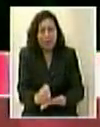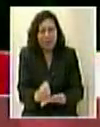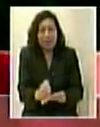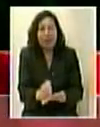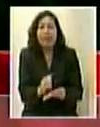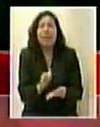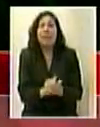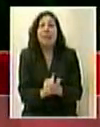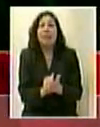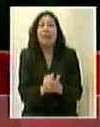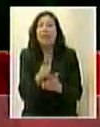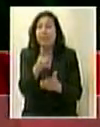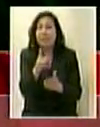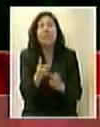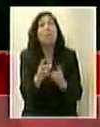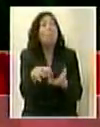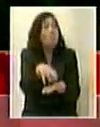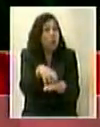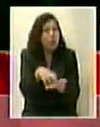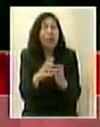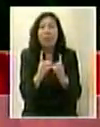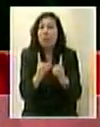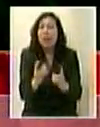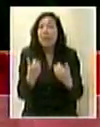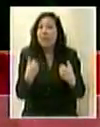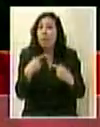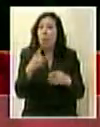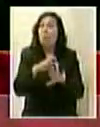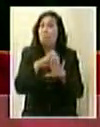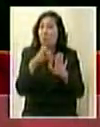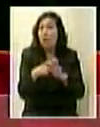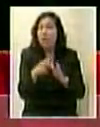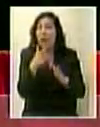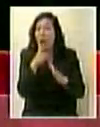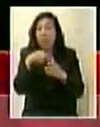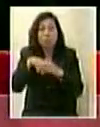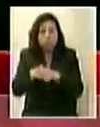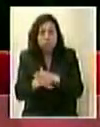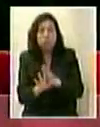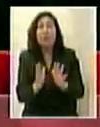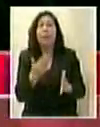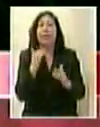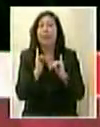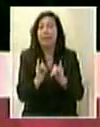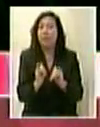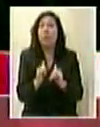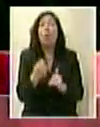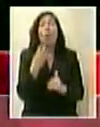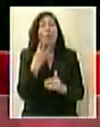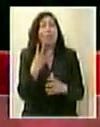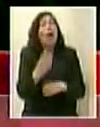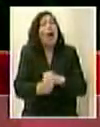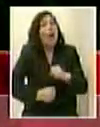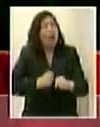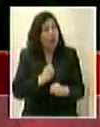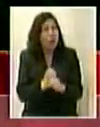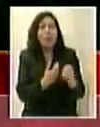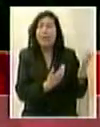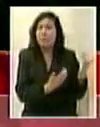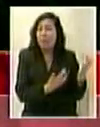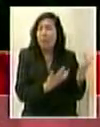a que el distrito que tenía un proyecto de agua de saneamiento retenido durante 5 años,